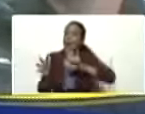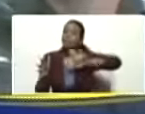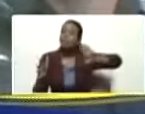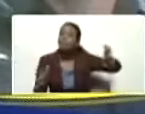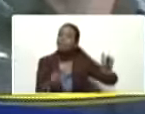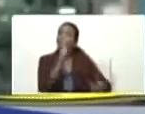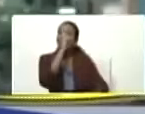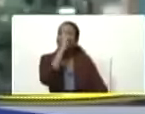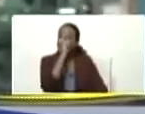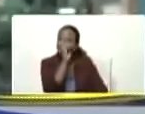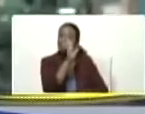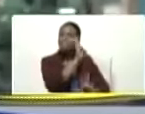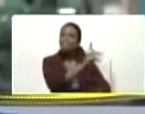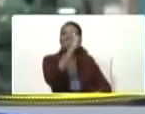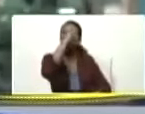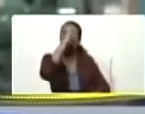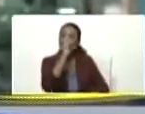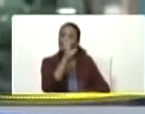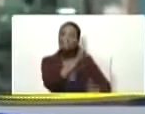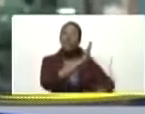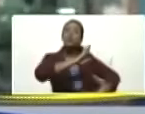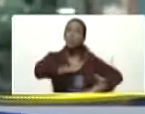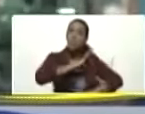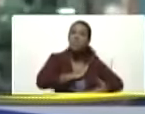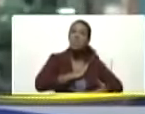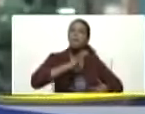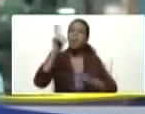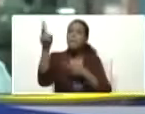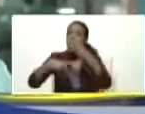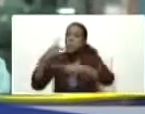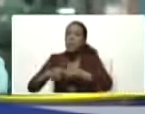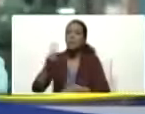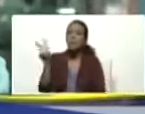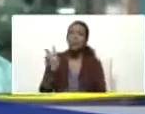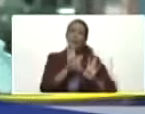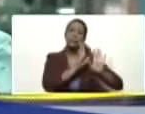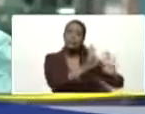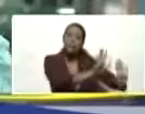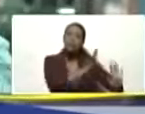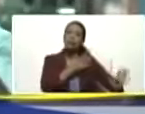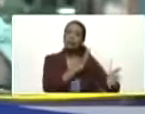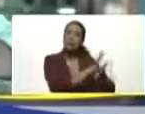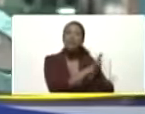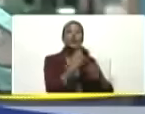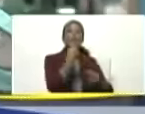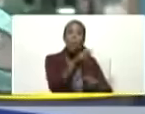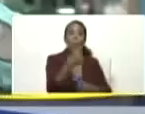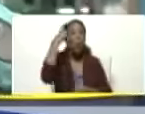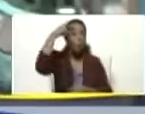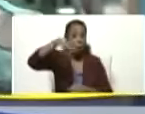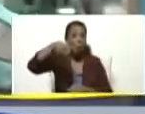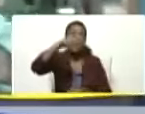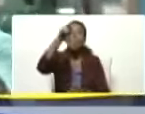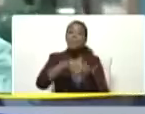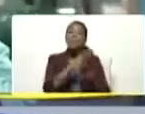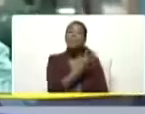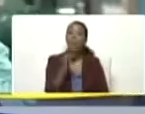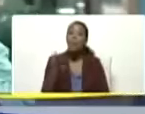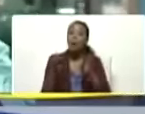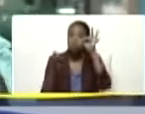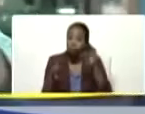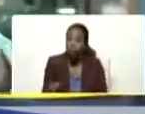plan. Y vamos a abastecer produciendo en Venezuela. Y yo les puedo decir hoy,